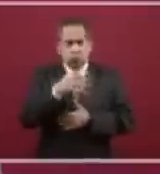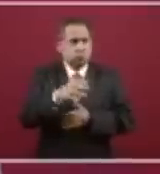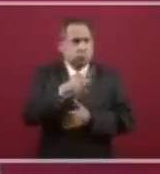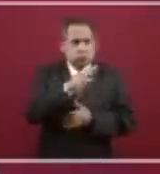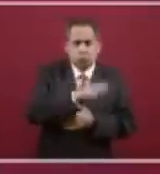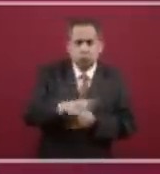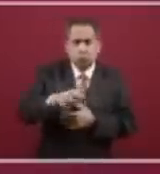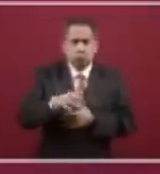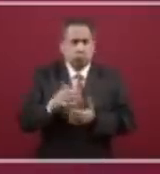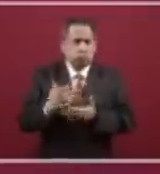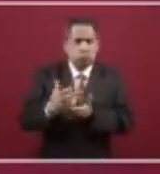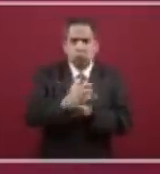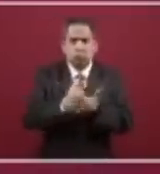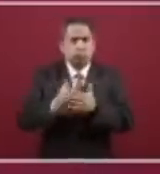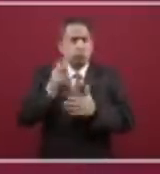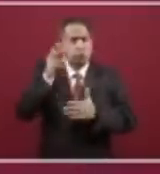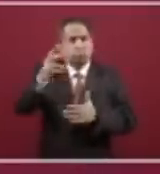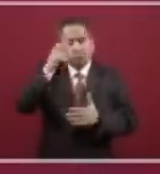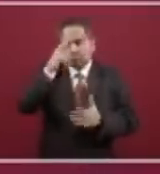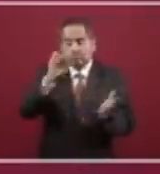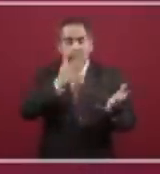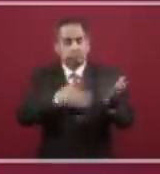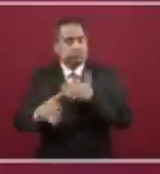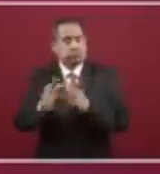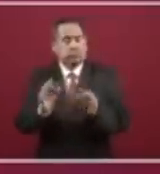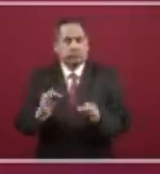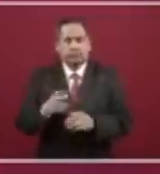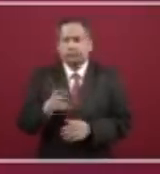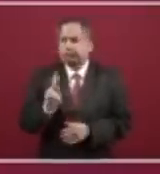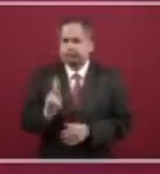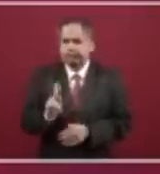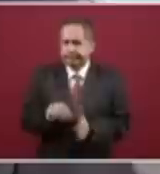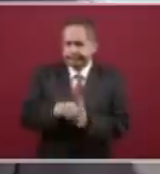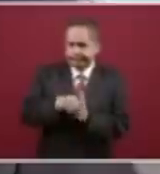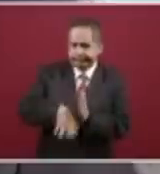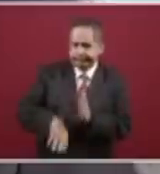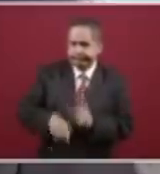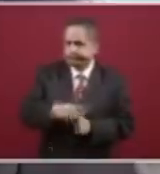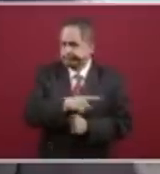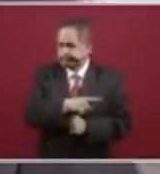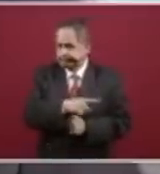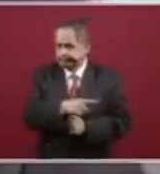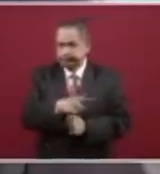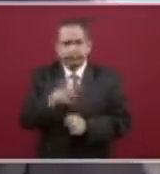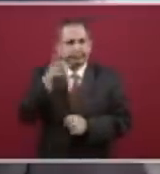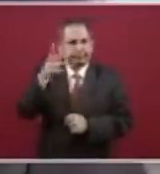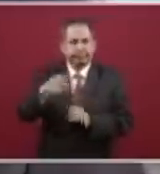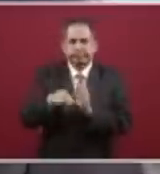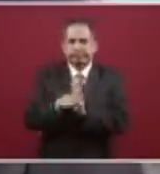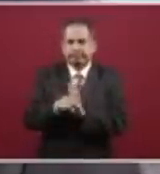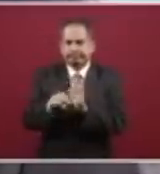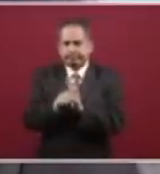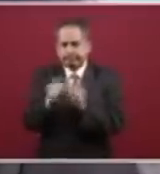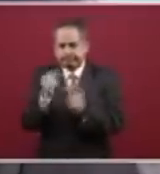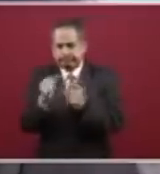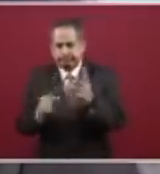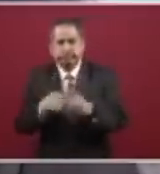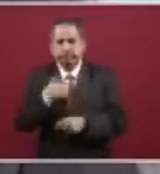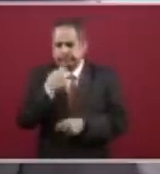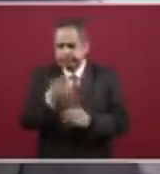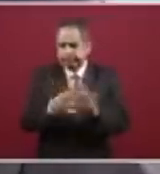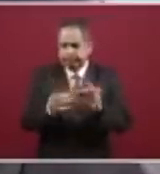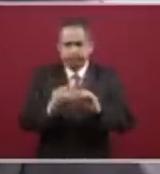en el crecimiento económico pero metieron la consideración de los efectos negativos hemos mencionado